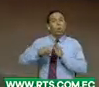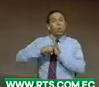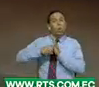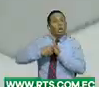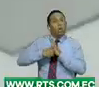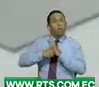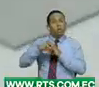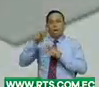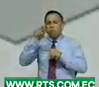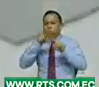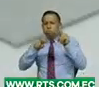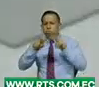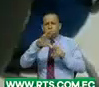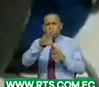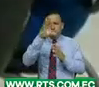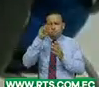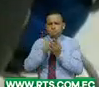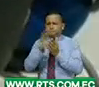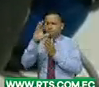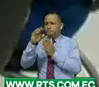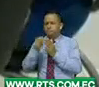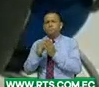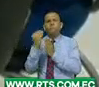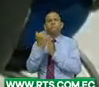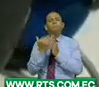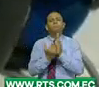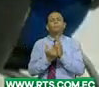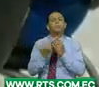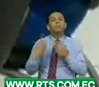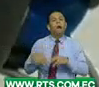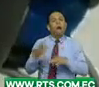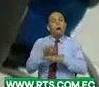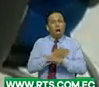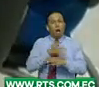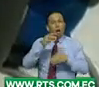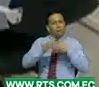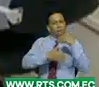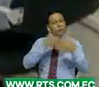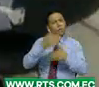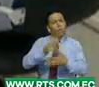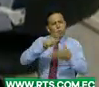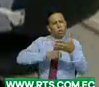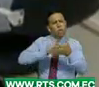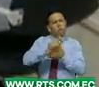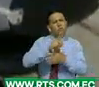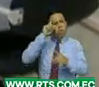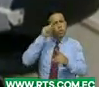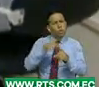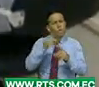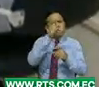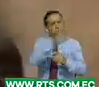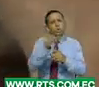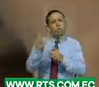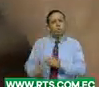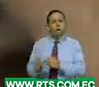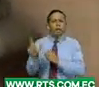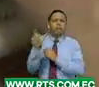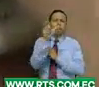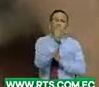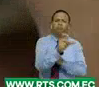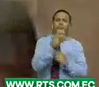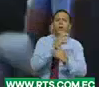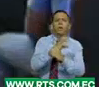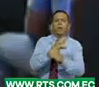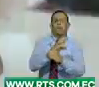del estado tras los exámenes realizados al proceso de calificación para la obtención de carnés de discapacidad los